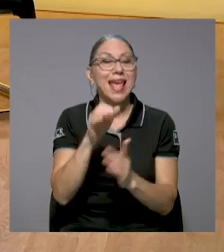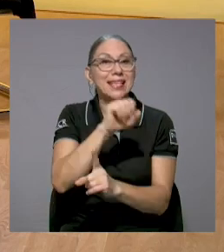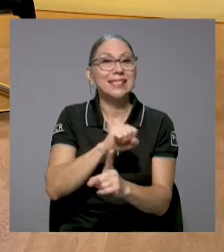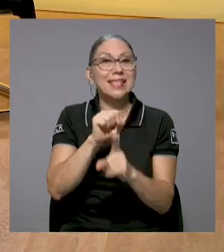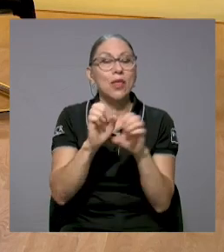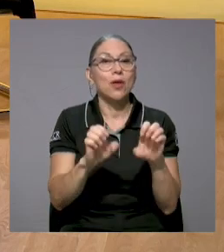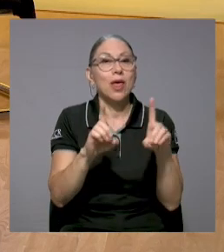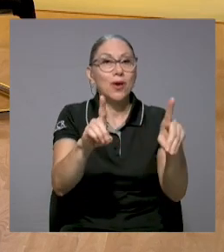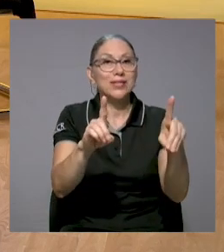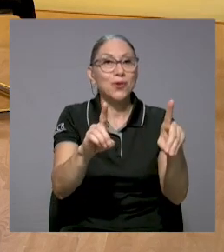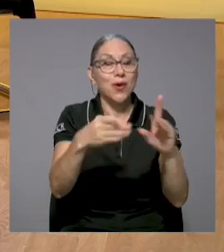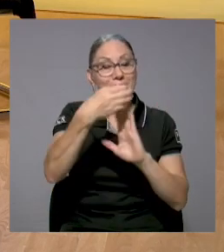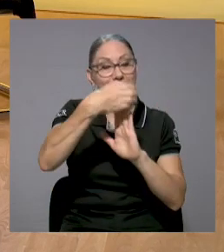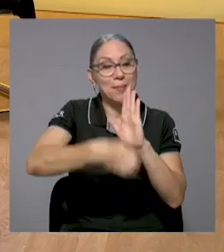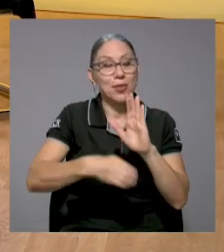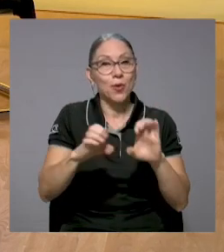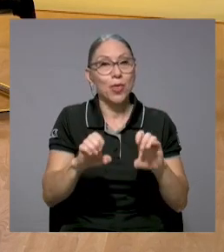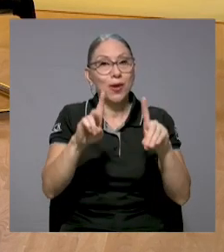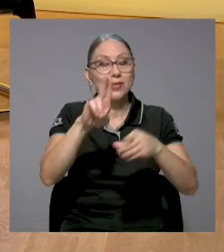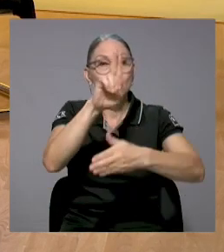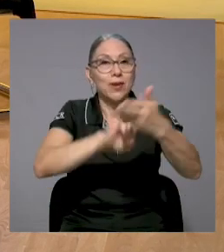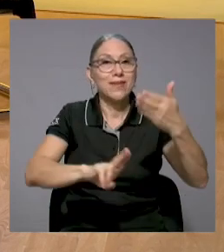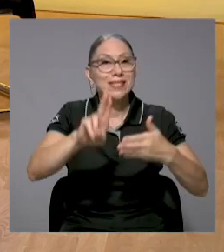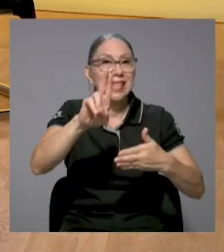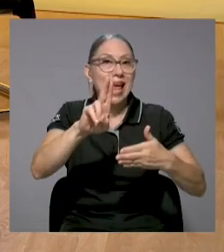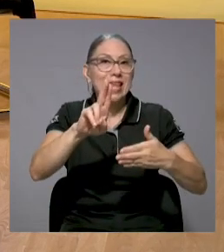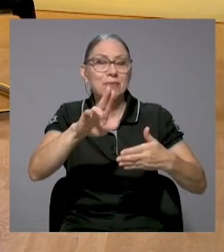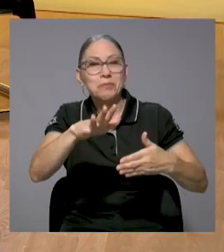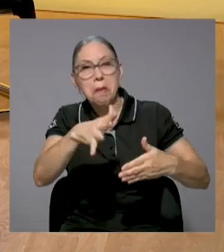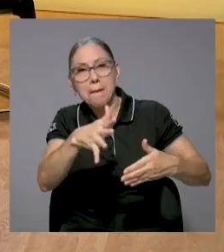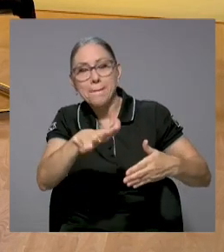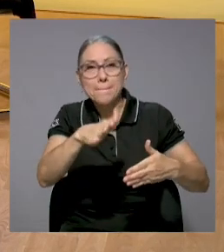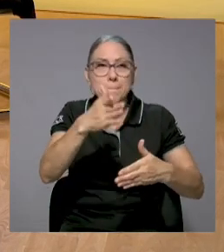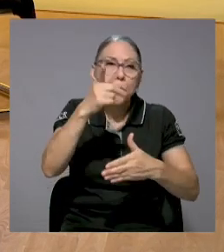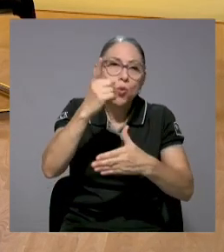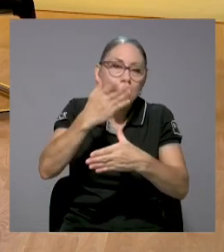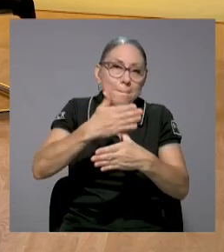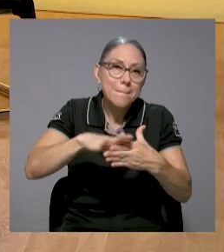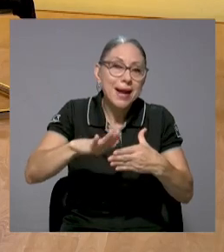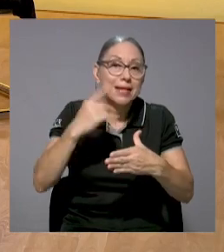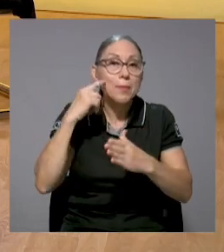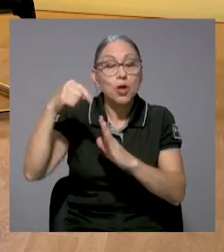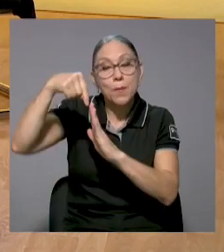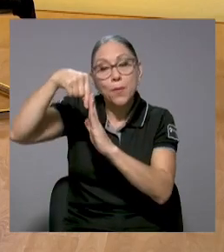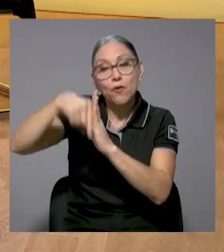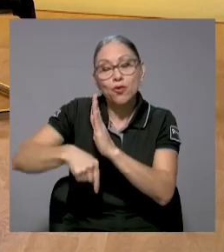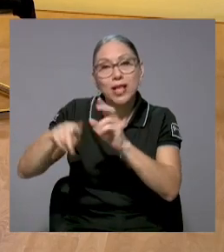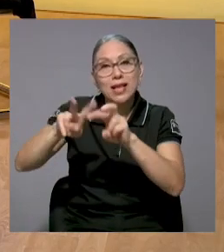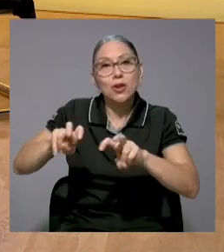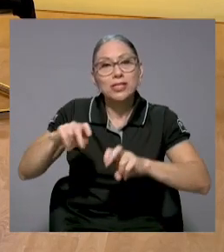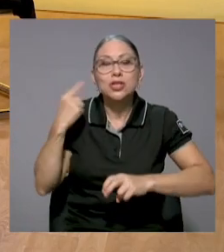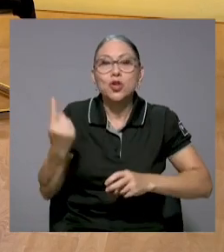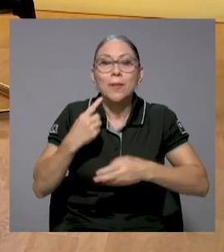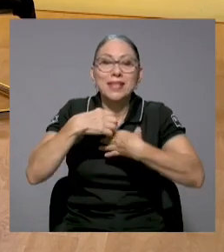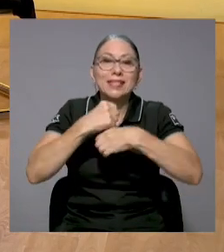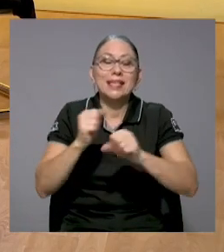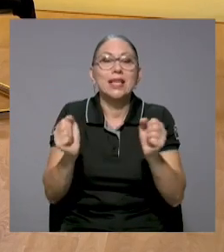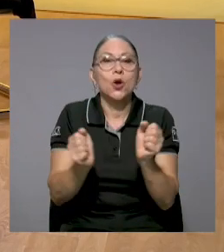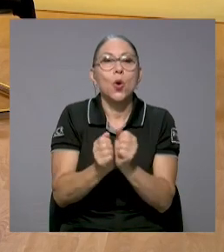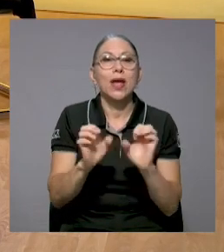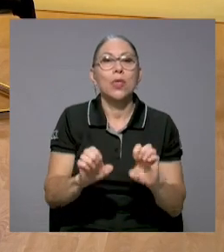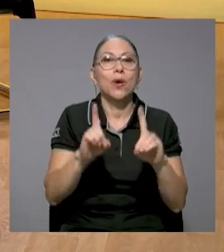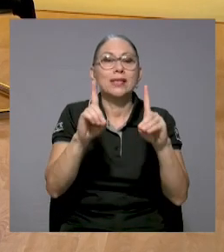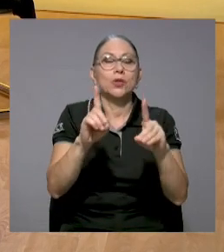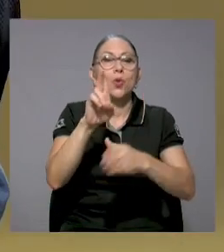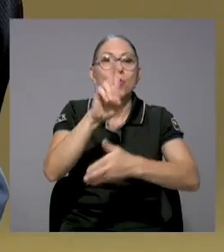una mirada parcial, necesariamente parcial, porque la profundidad de los análisis siempre se hacen con educación universitaria